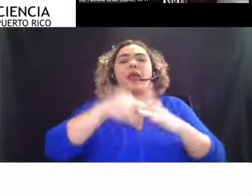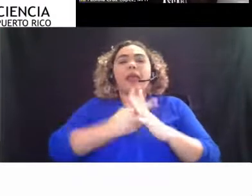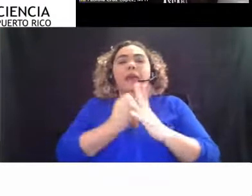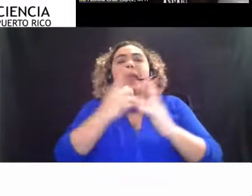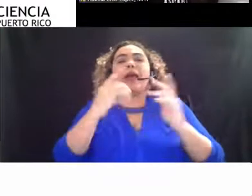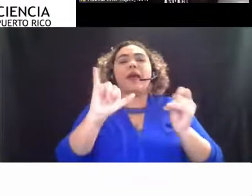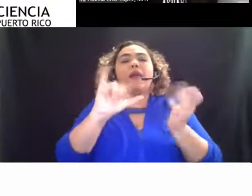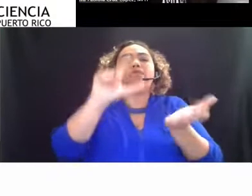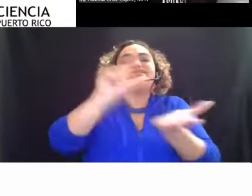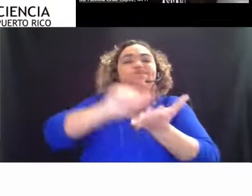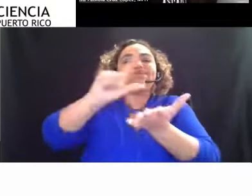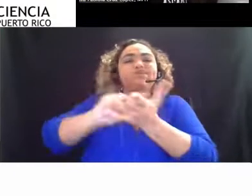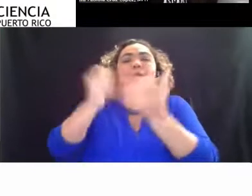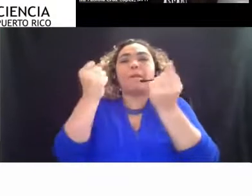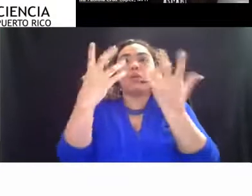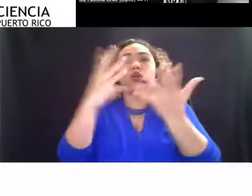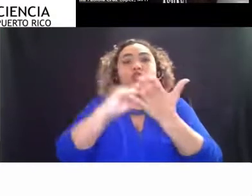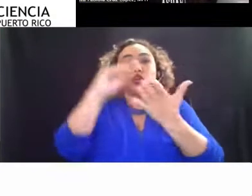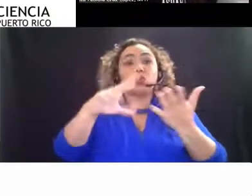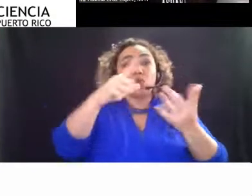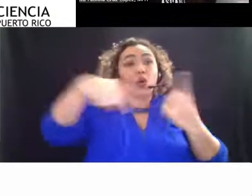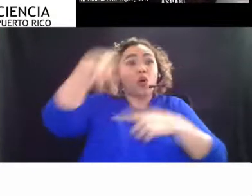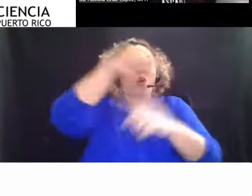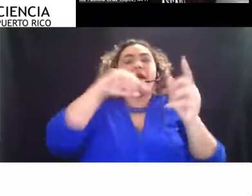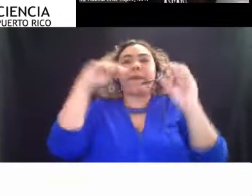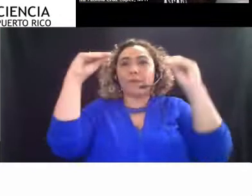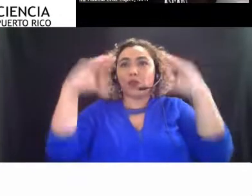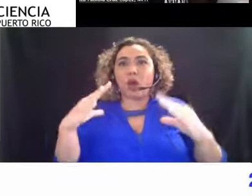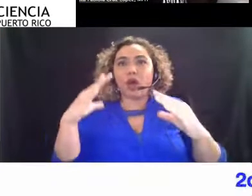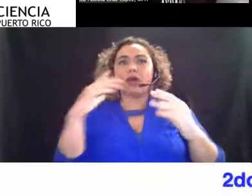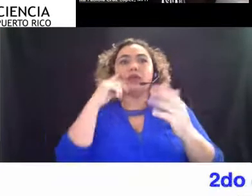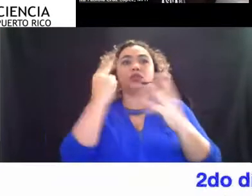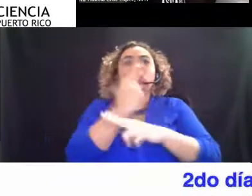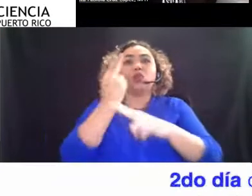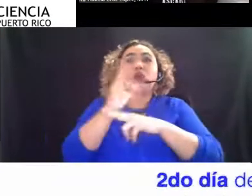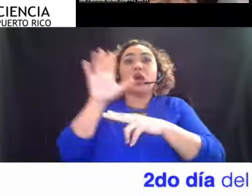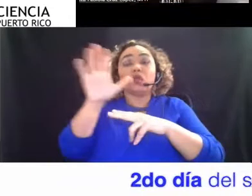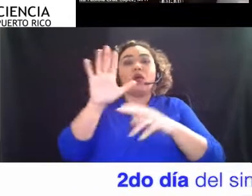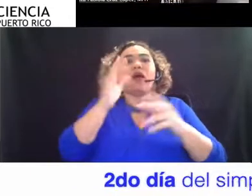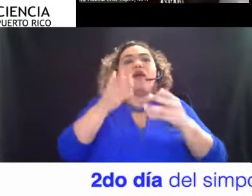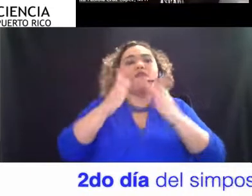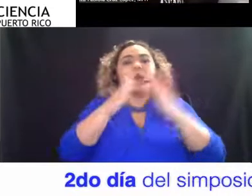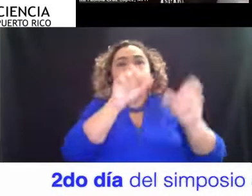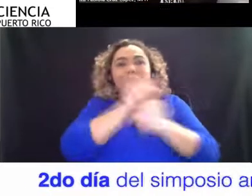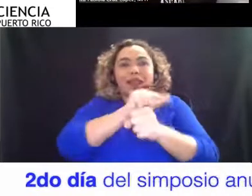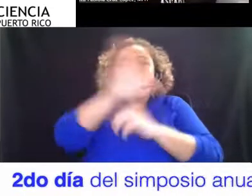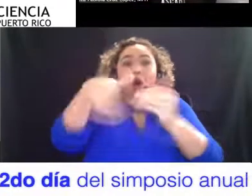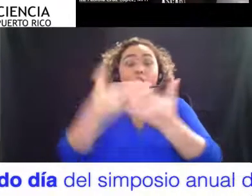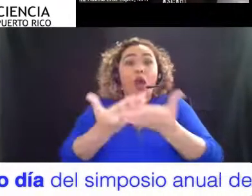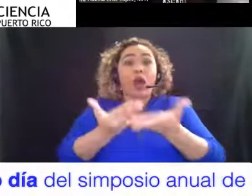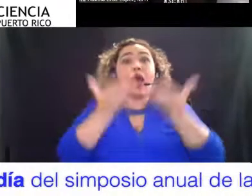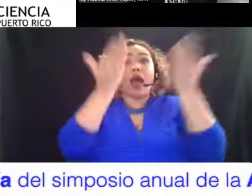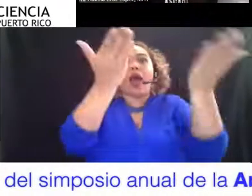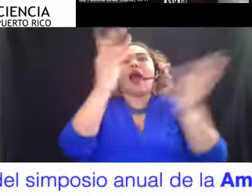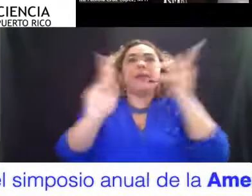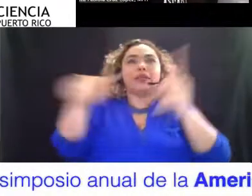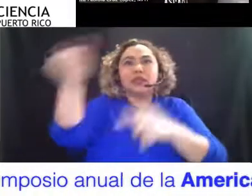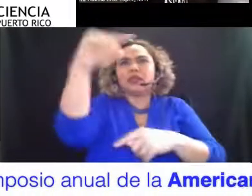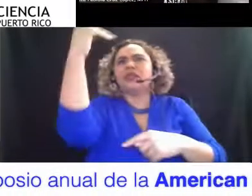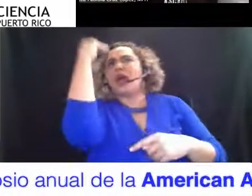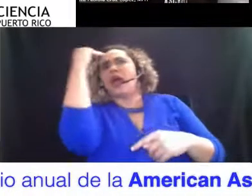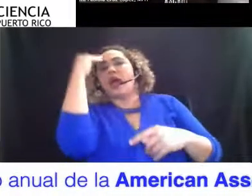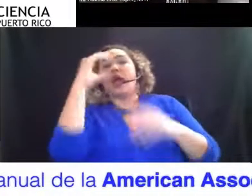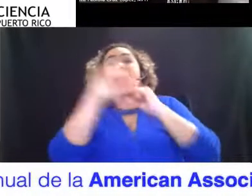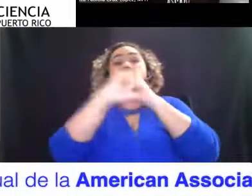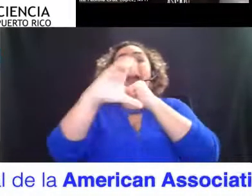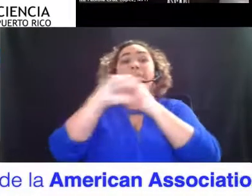publicar. Muchos estudiantes, muchos profesionales han utilizado sus herramientas para poder llevar el conocimiento. Igualmente las campañas